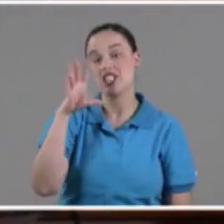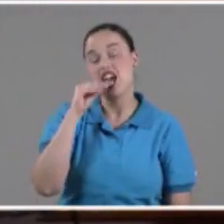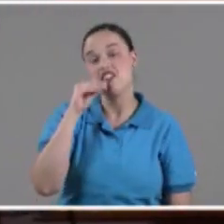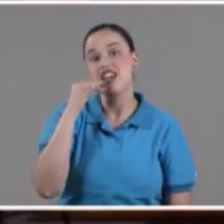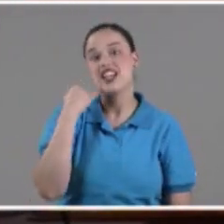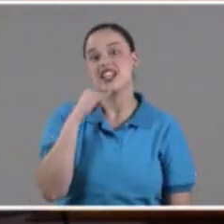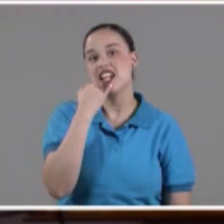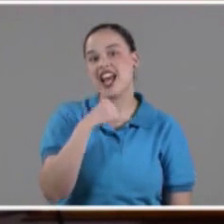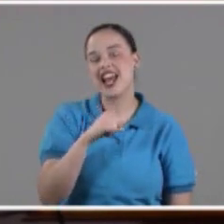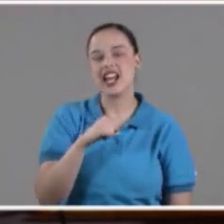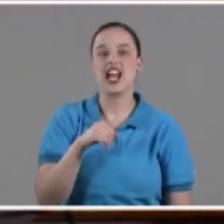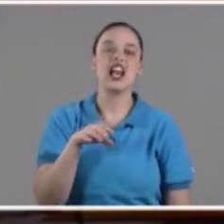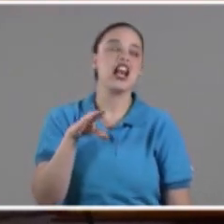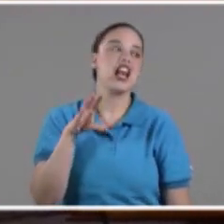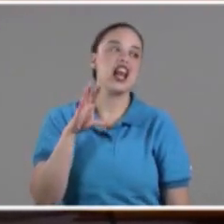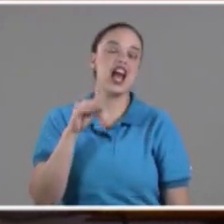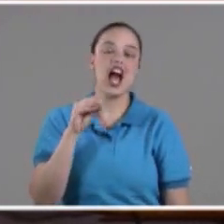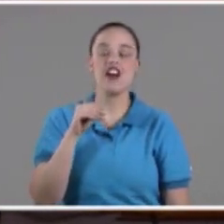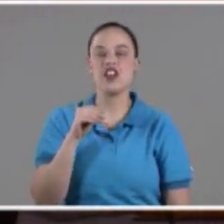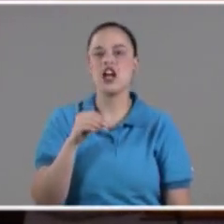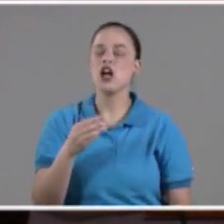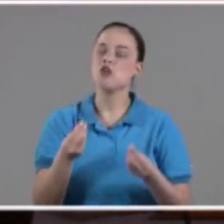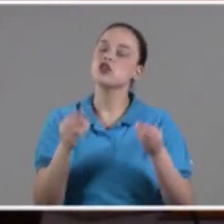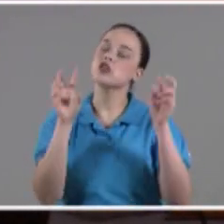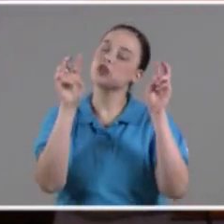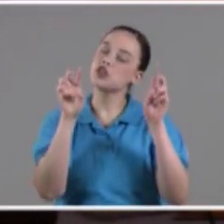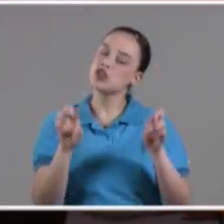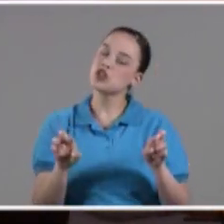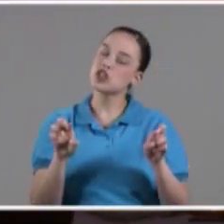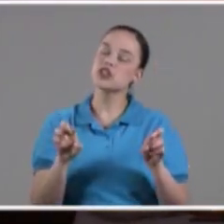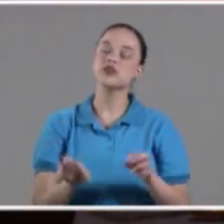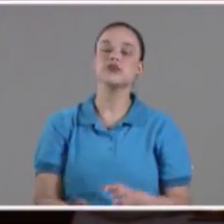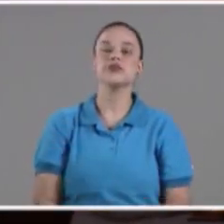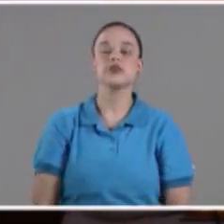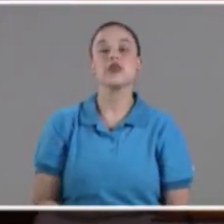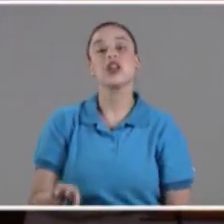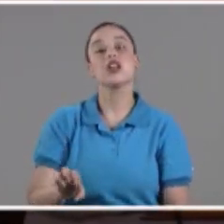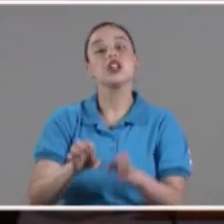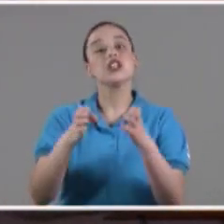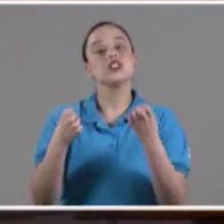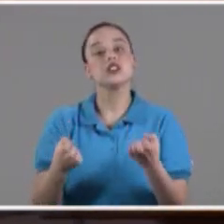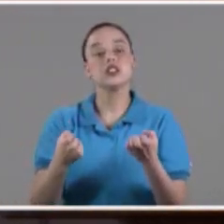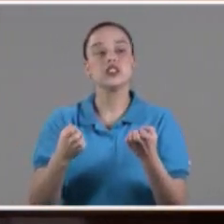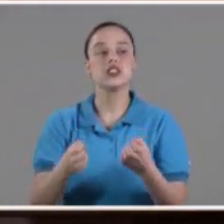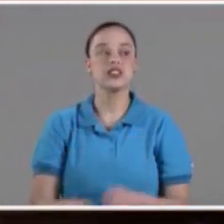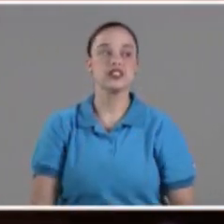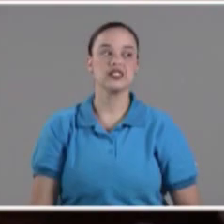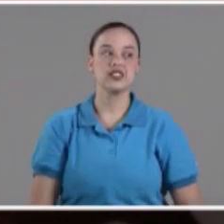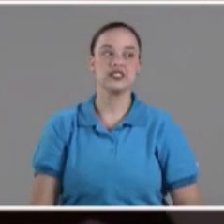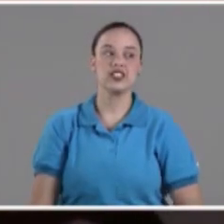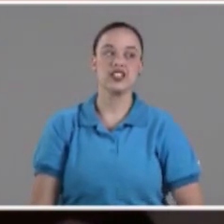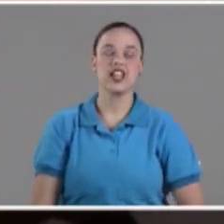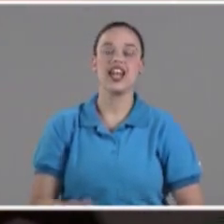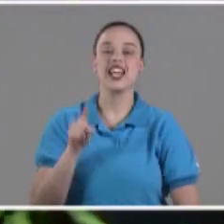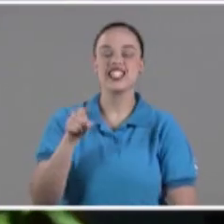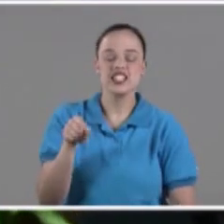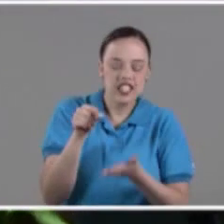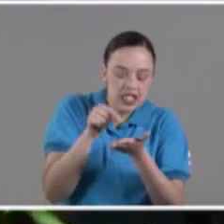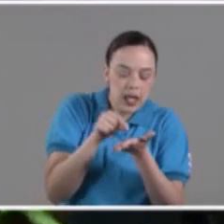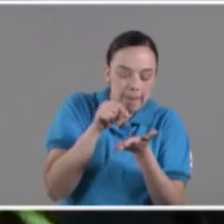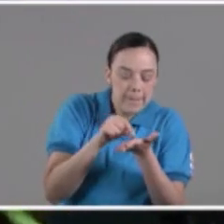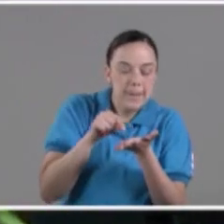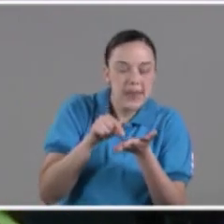le habla Pedro para que le entienda Juan y nosotros somos Juan verdad Entonces es ese grano